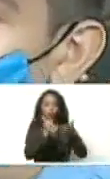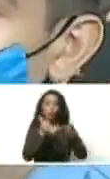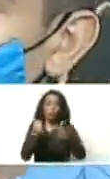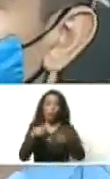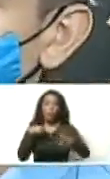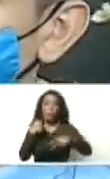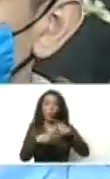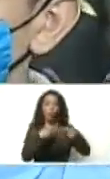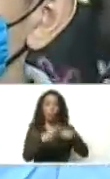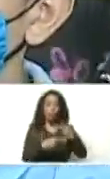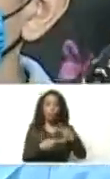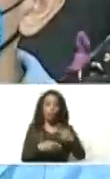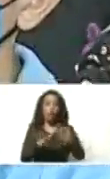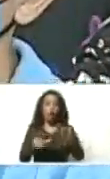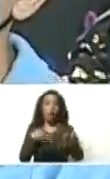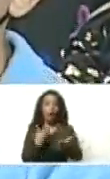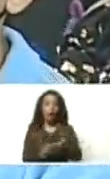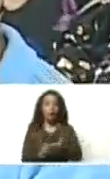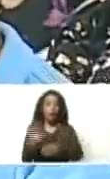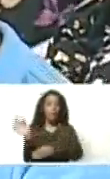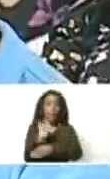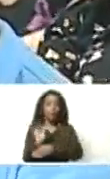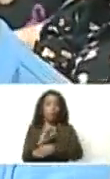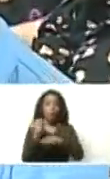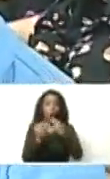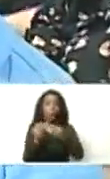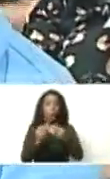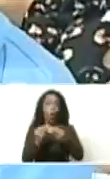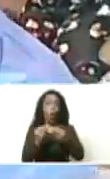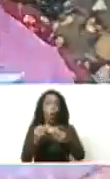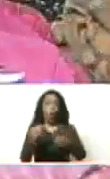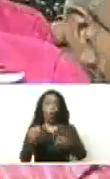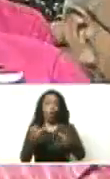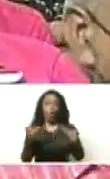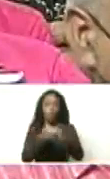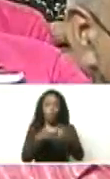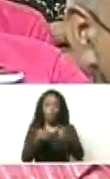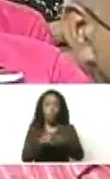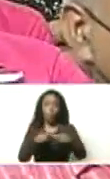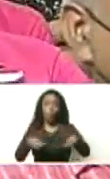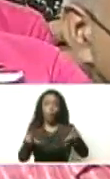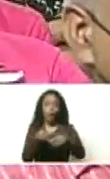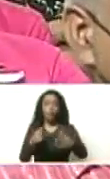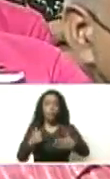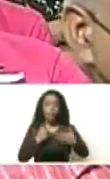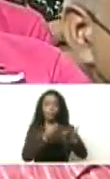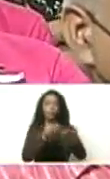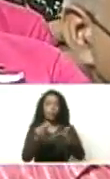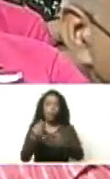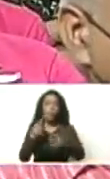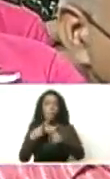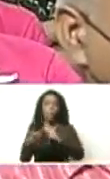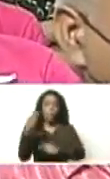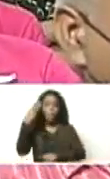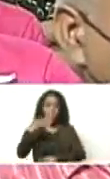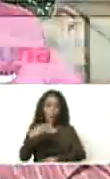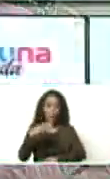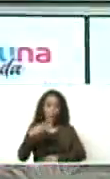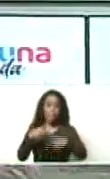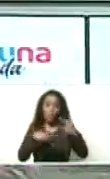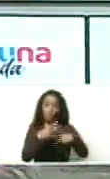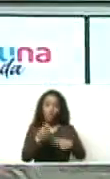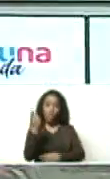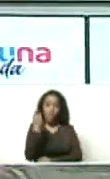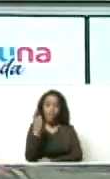producción. Hasta ahora han funcionado como comités locales de abastecimiento, pero en la P de la producción nos